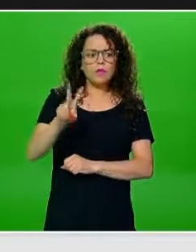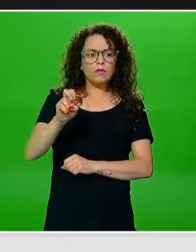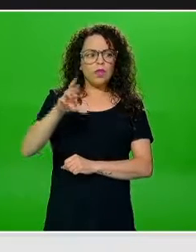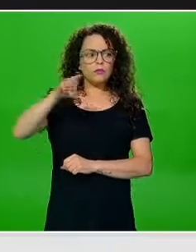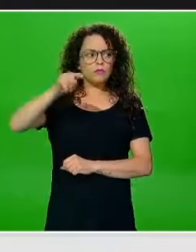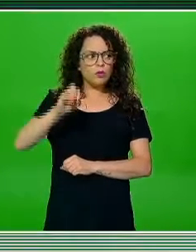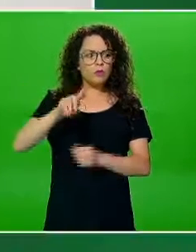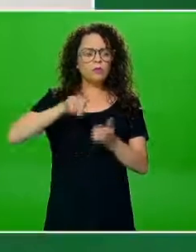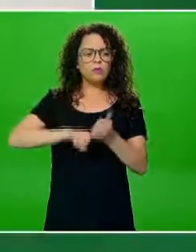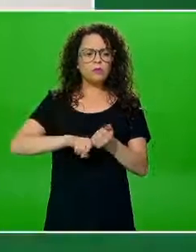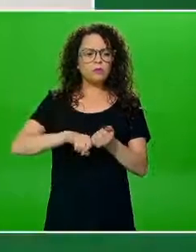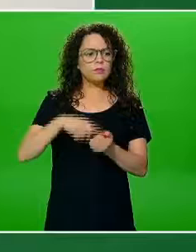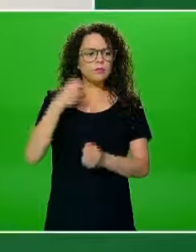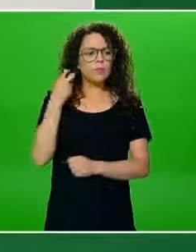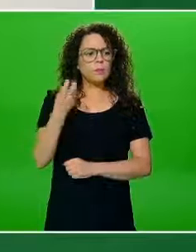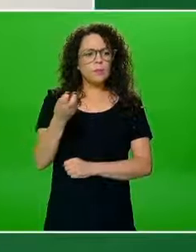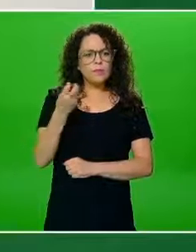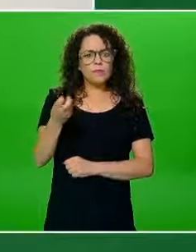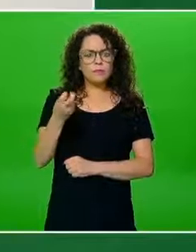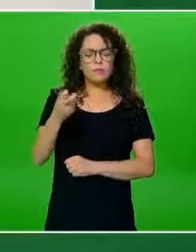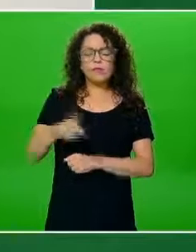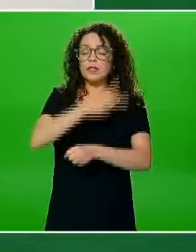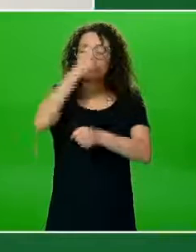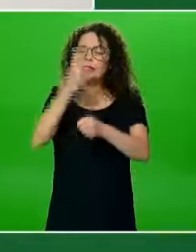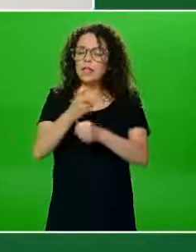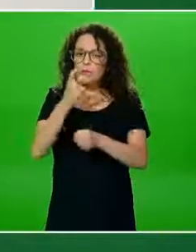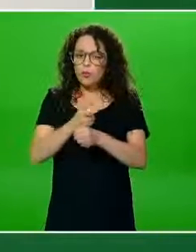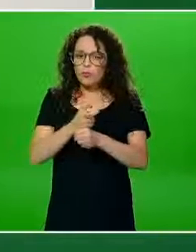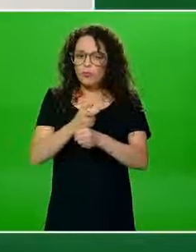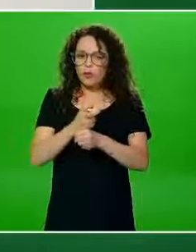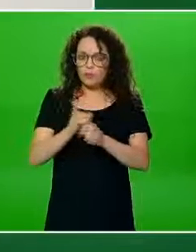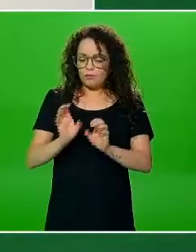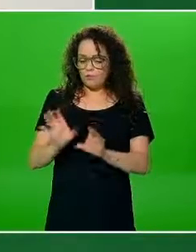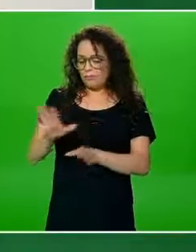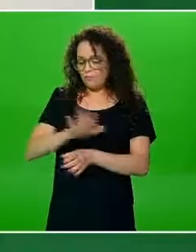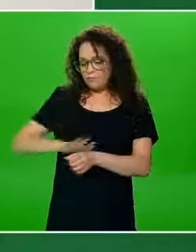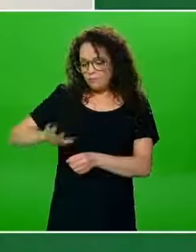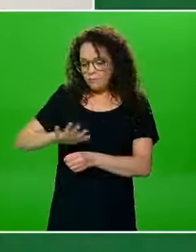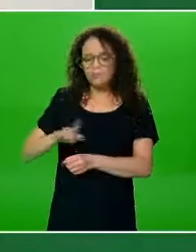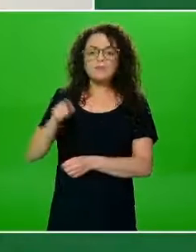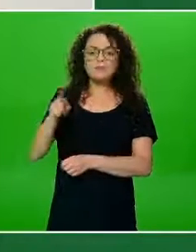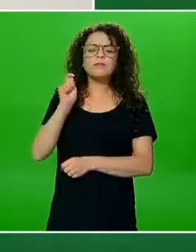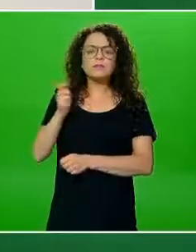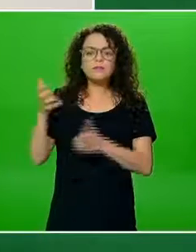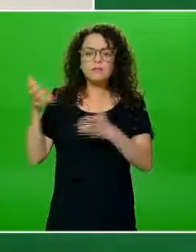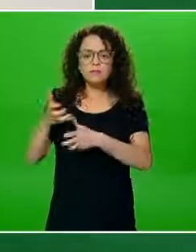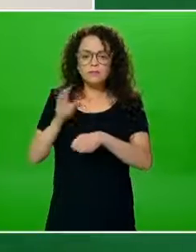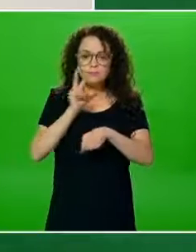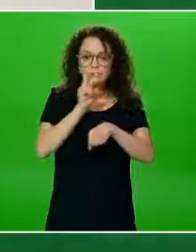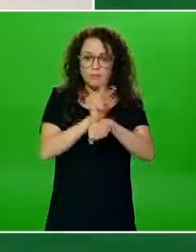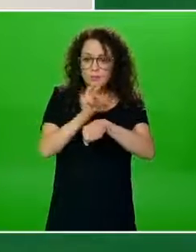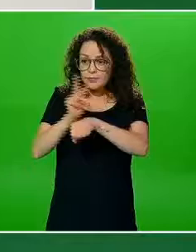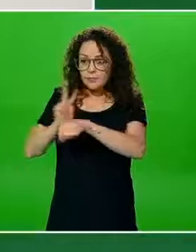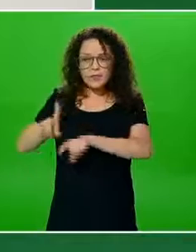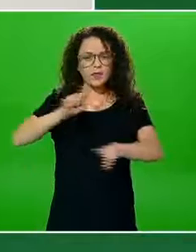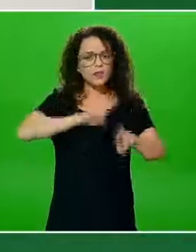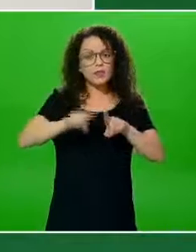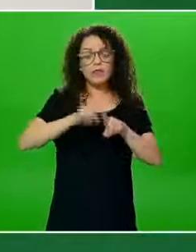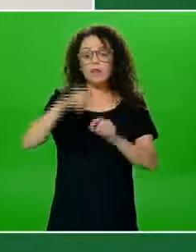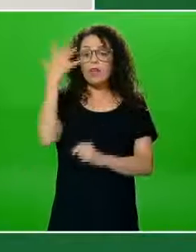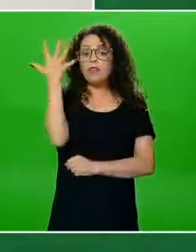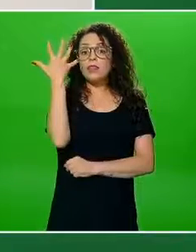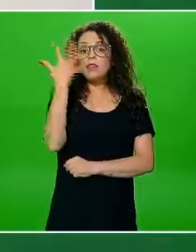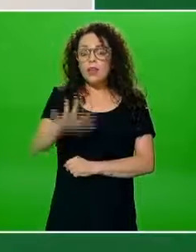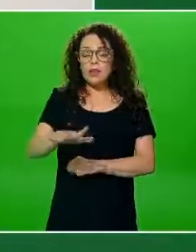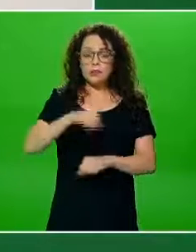En este subcomponente realizamos la monitorización de más de 10 enfermedades que se